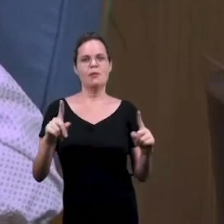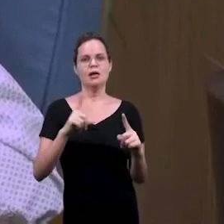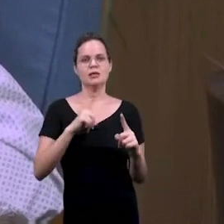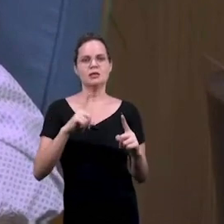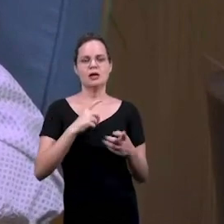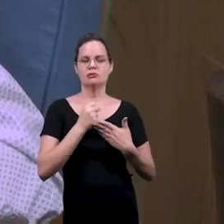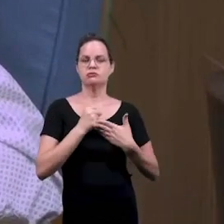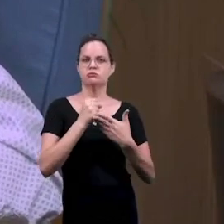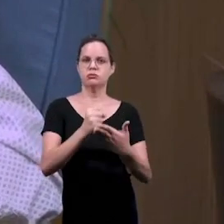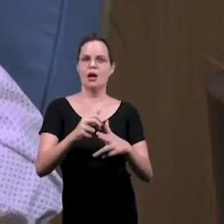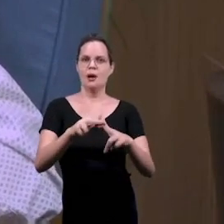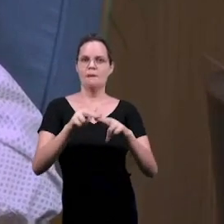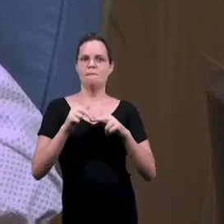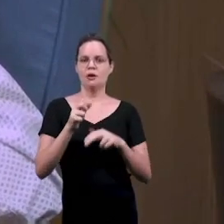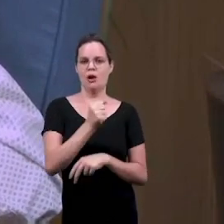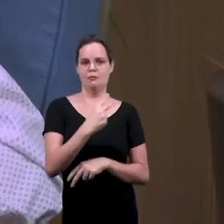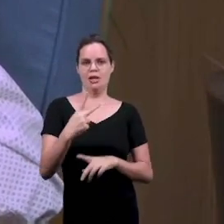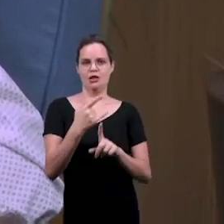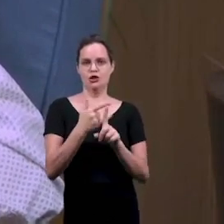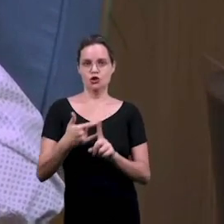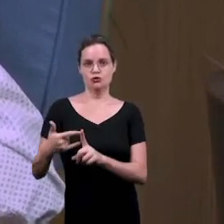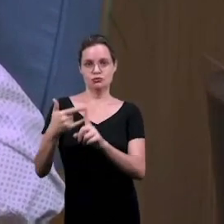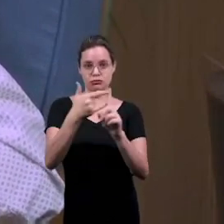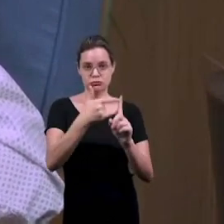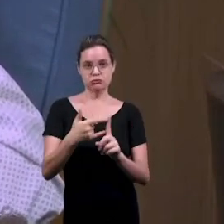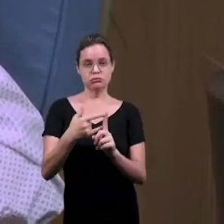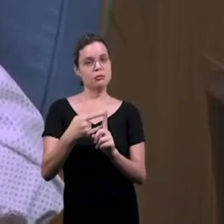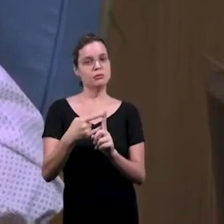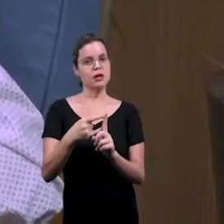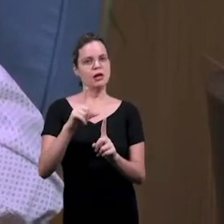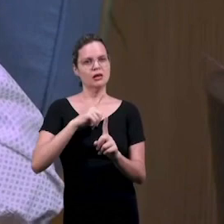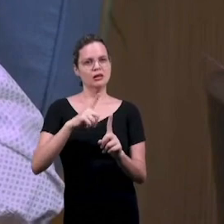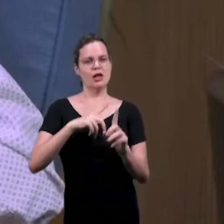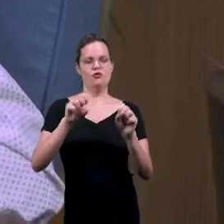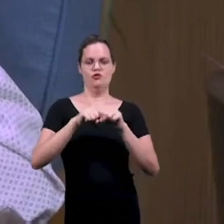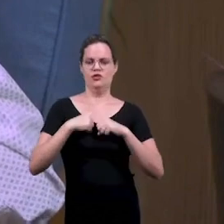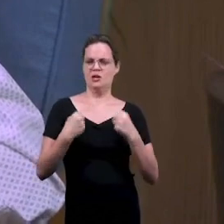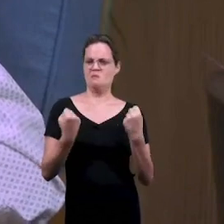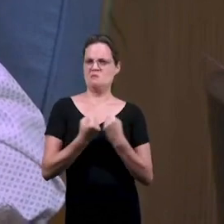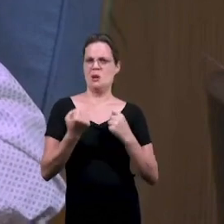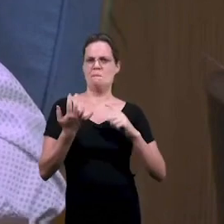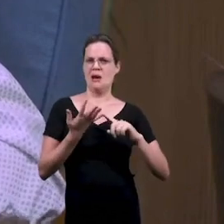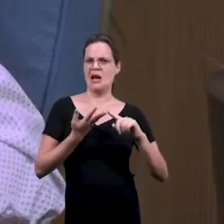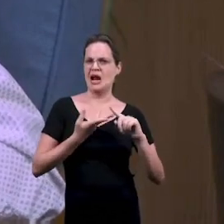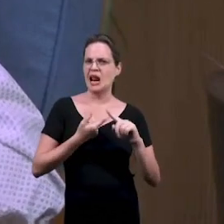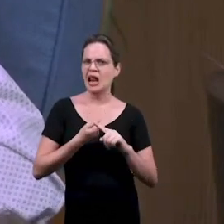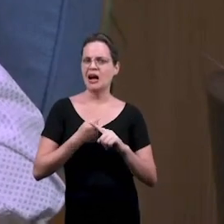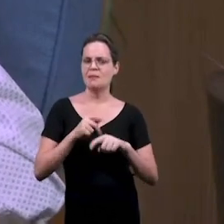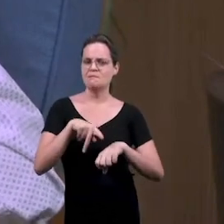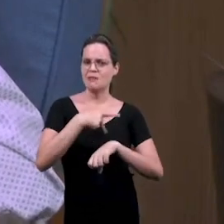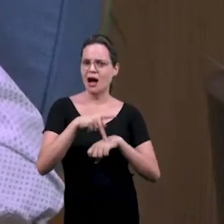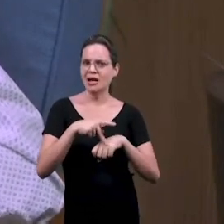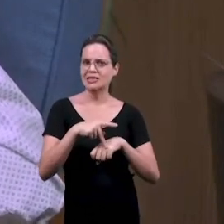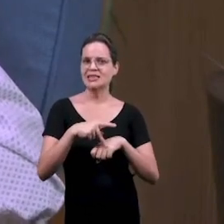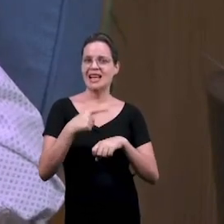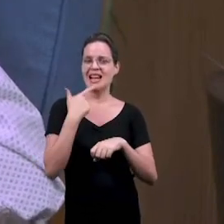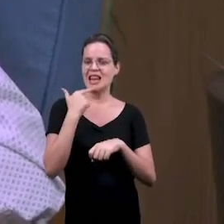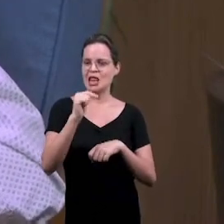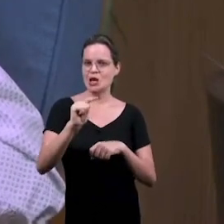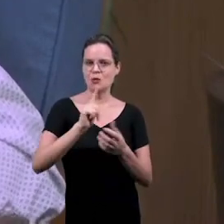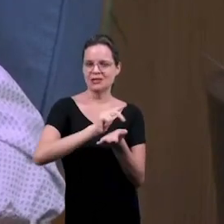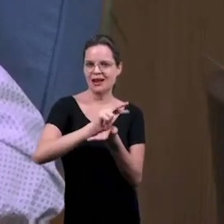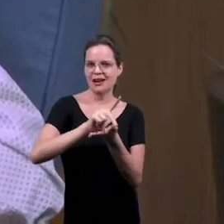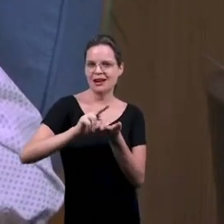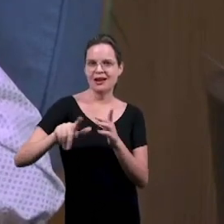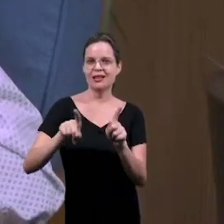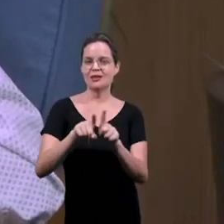allá. Nosotros tuvimos una asistencia a través de la aplicación, a través de aplicaciones donde hicimos seminarios muchas